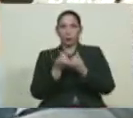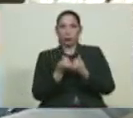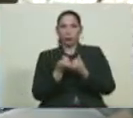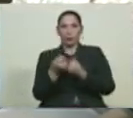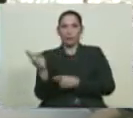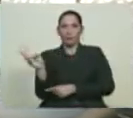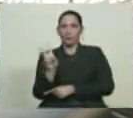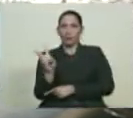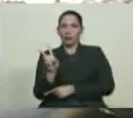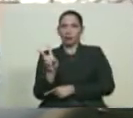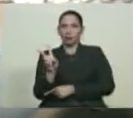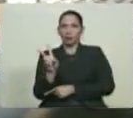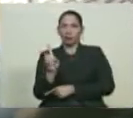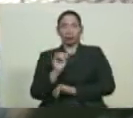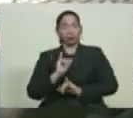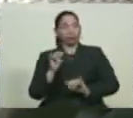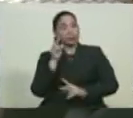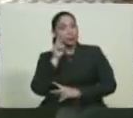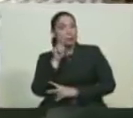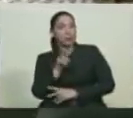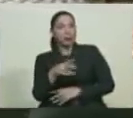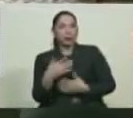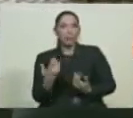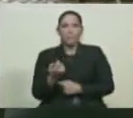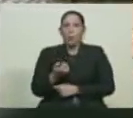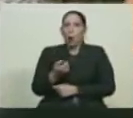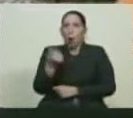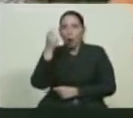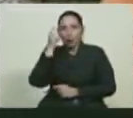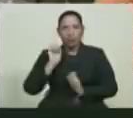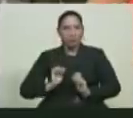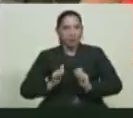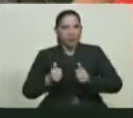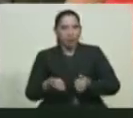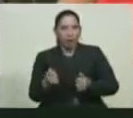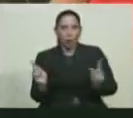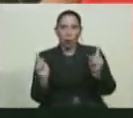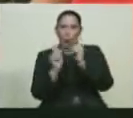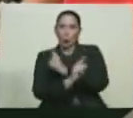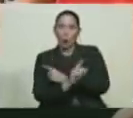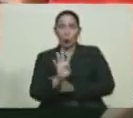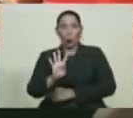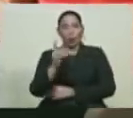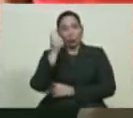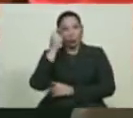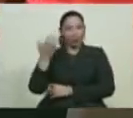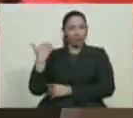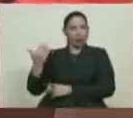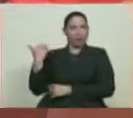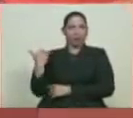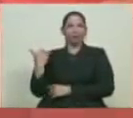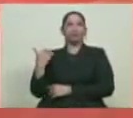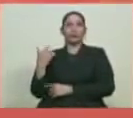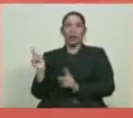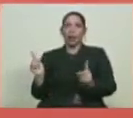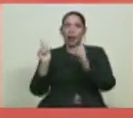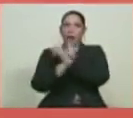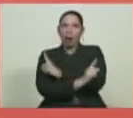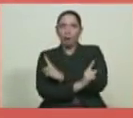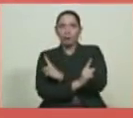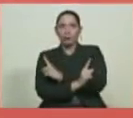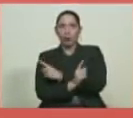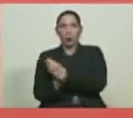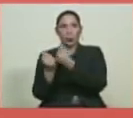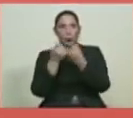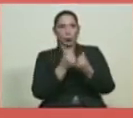y ya lo estamos notando. A muy pocos días de haberse iniciado, a apenas 4 días de haberse iniciado con la reconversión monetaria,